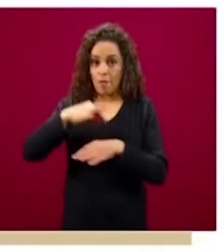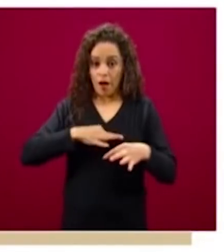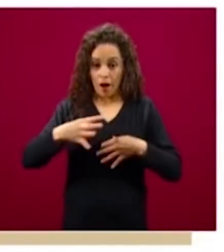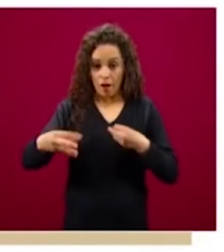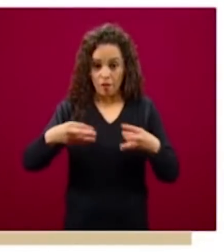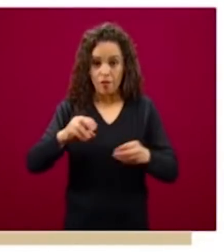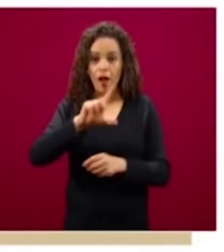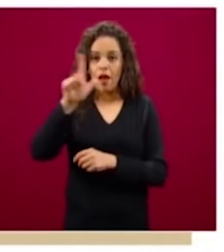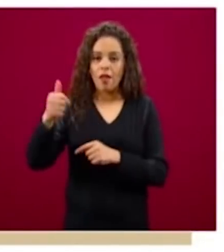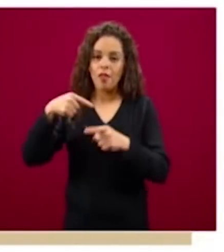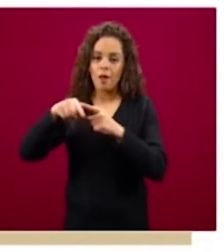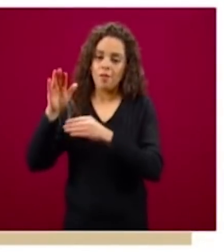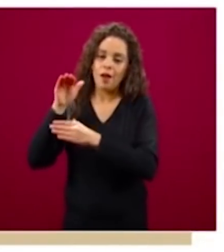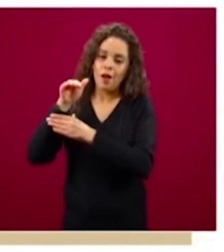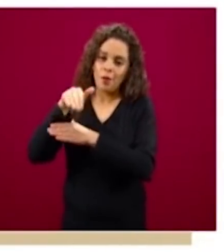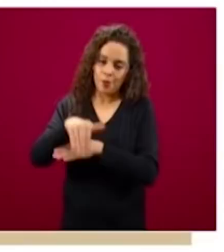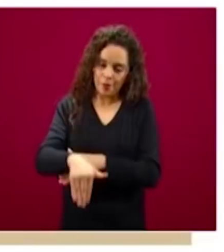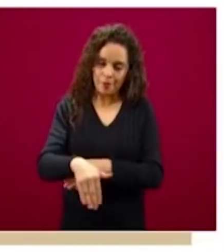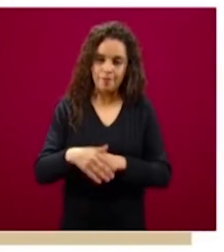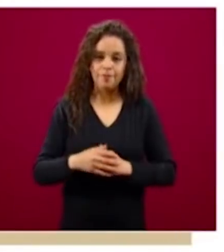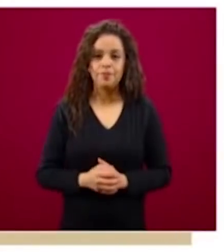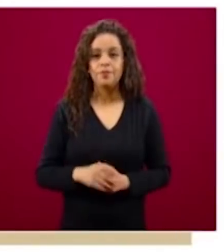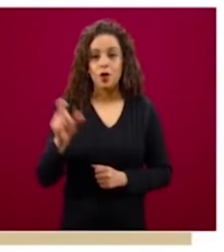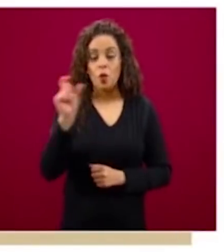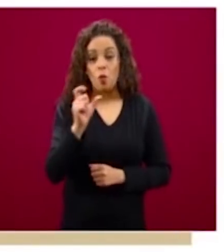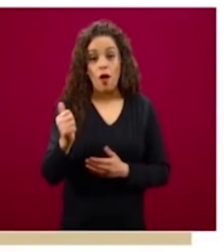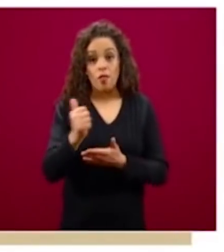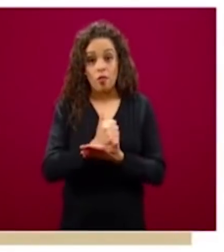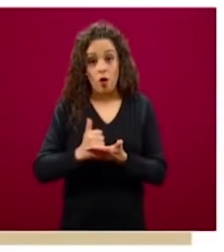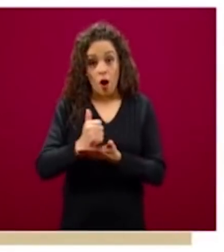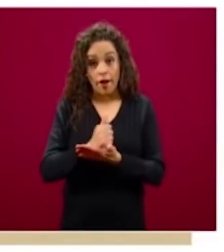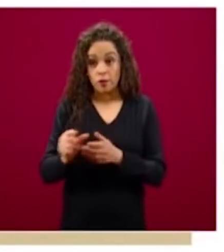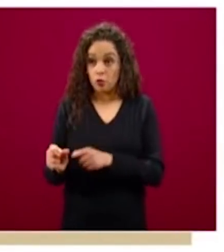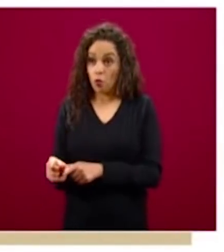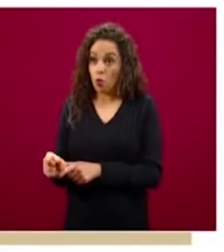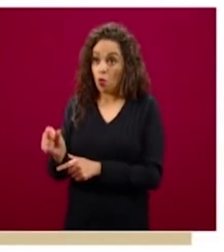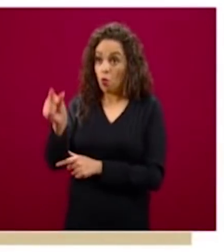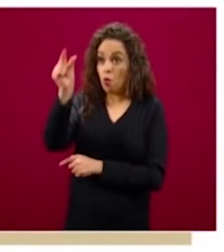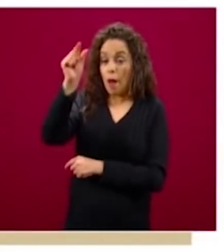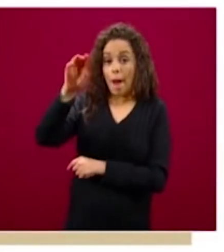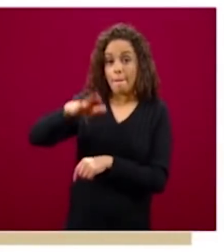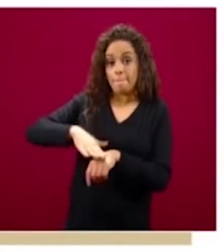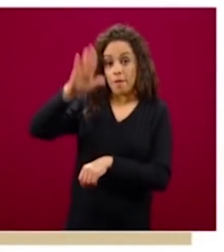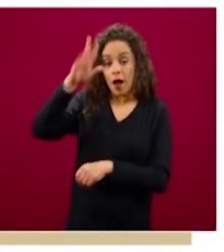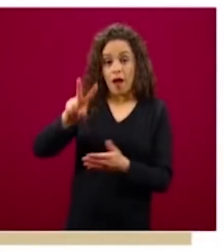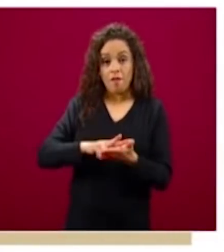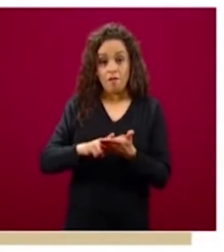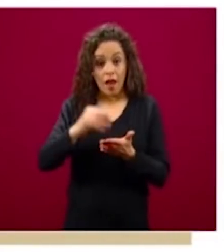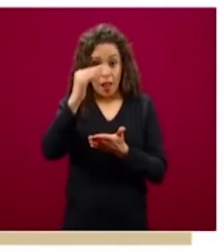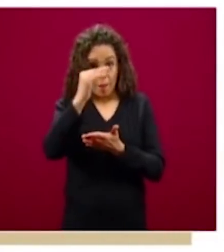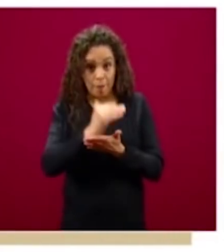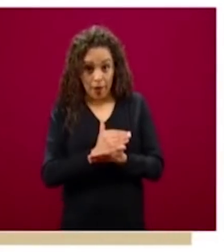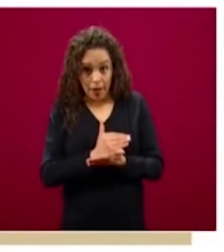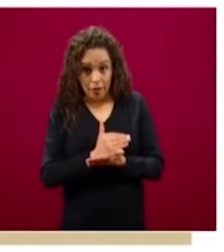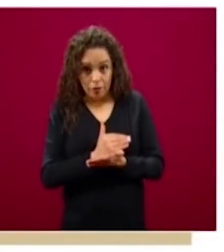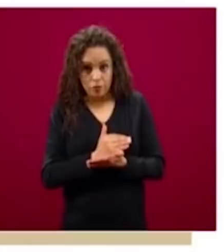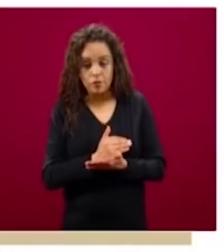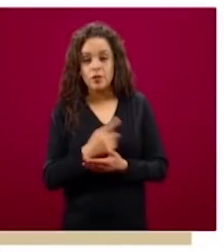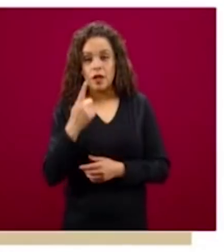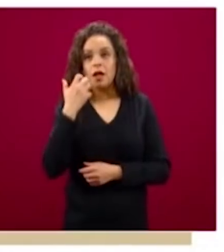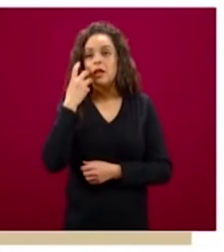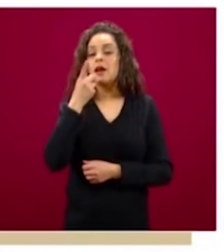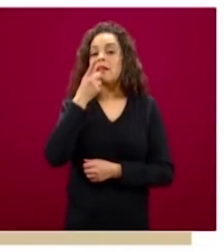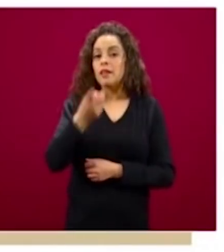y donde veamos que la barra azul supera a la de color verde, es precisamente porque la tasa